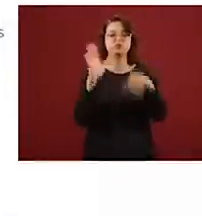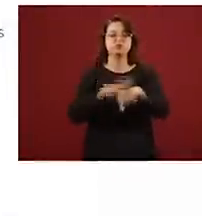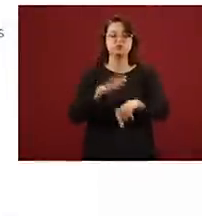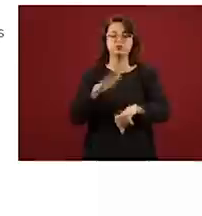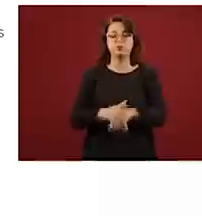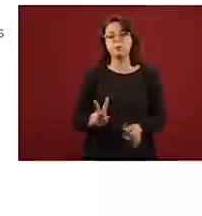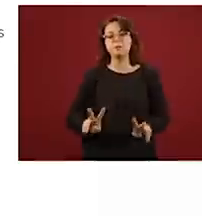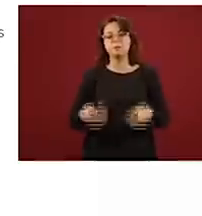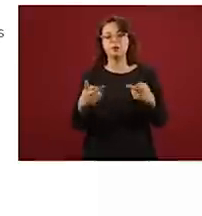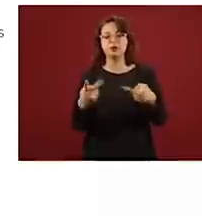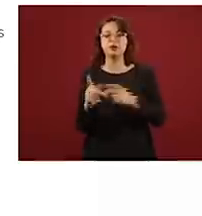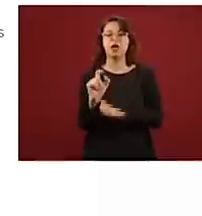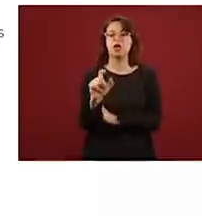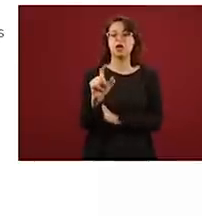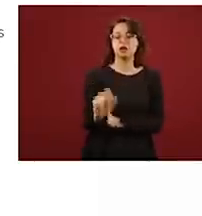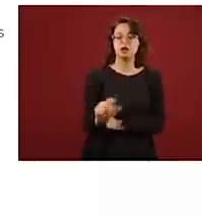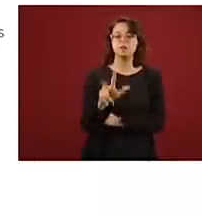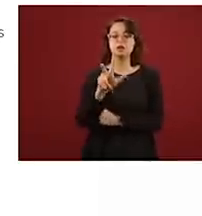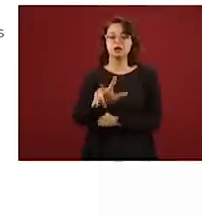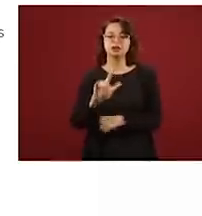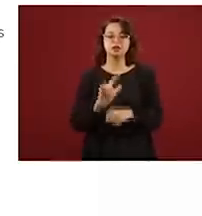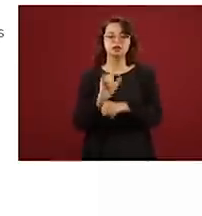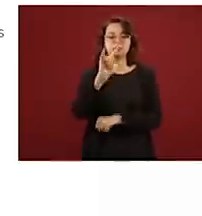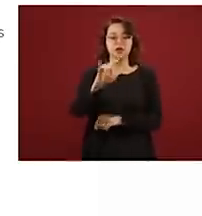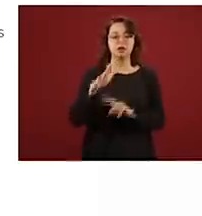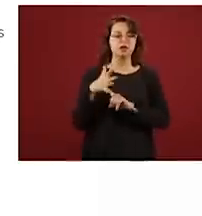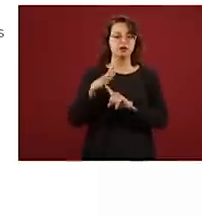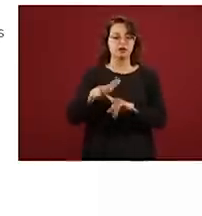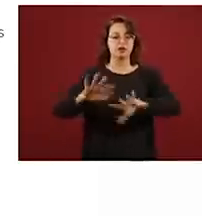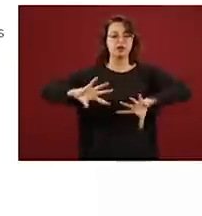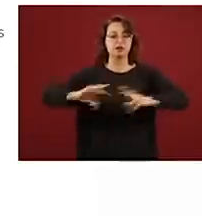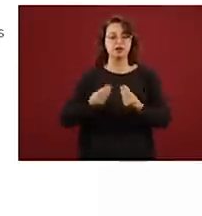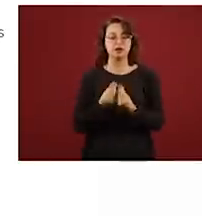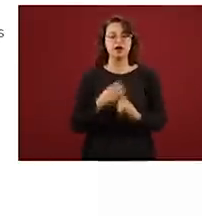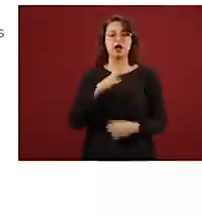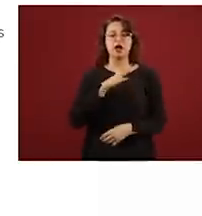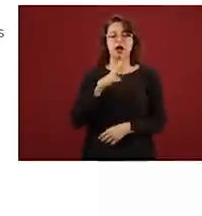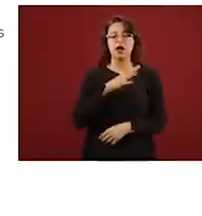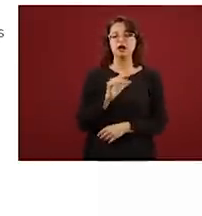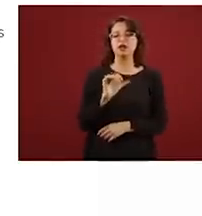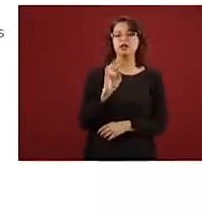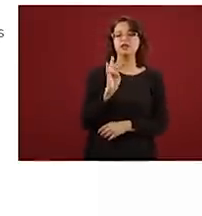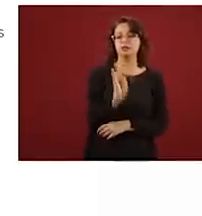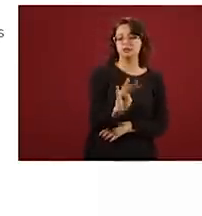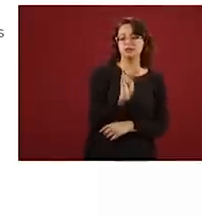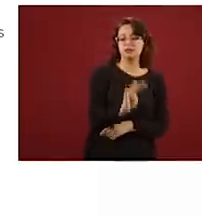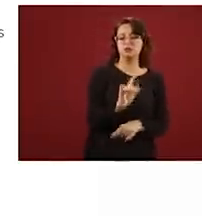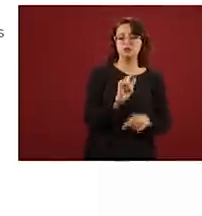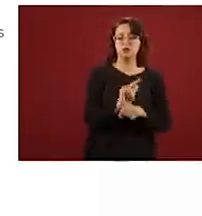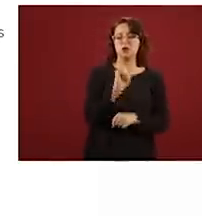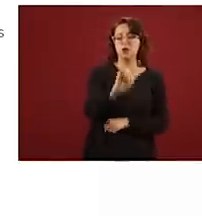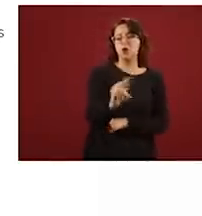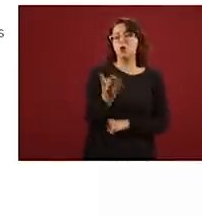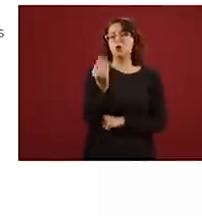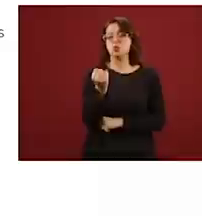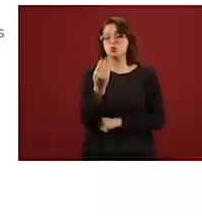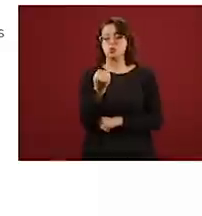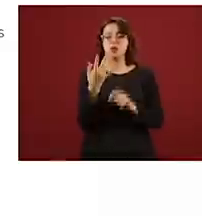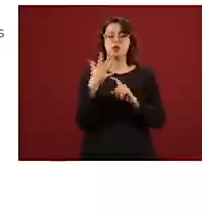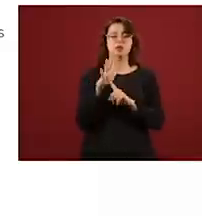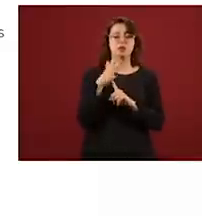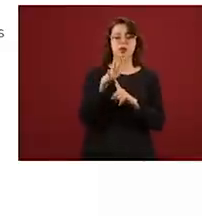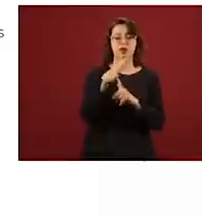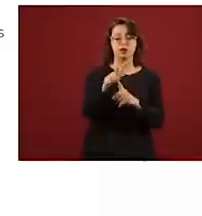para la enajenación de 28 aeronaves. Dentro de estas 28 se encuentran 19 aviones, 9 helicópteros